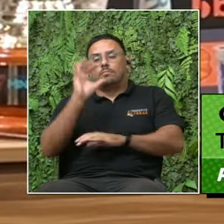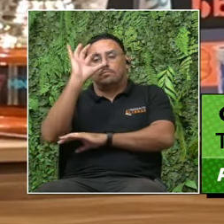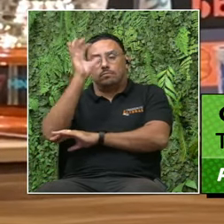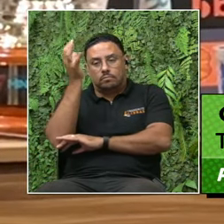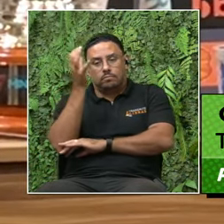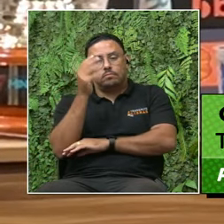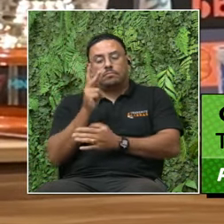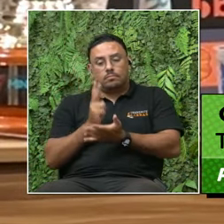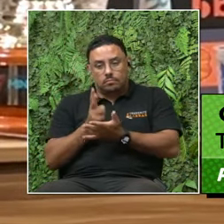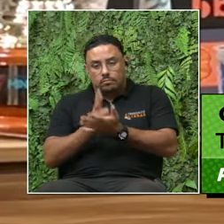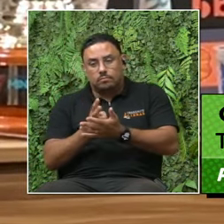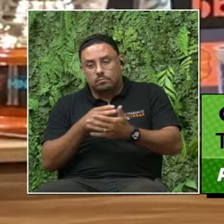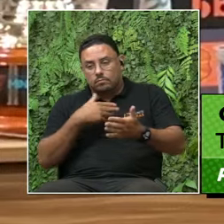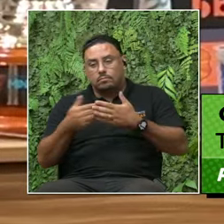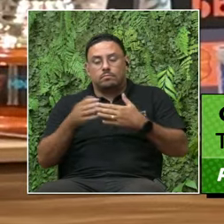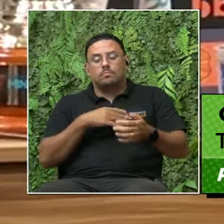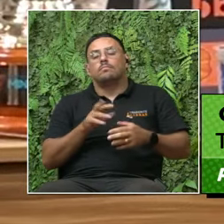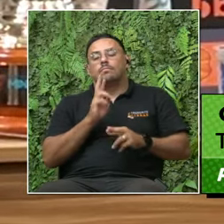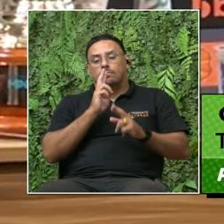sipre